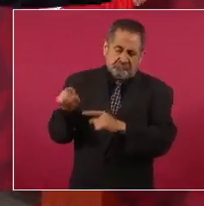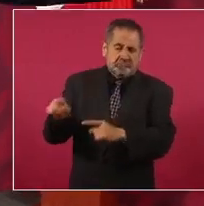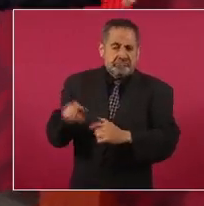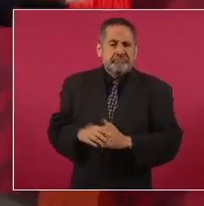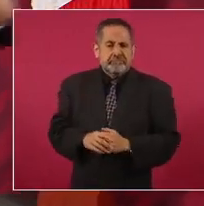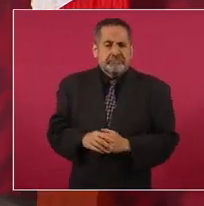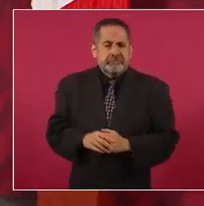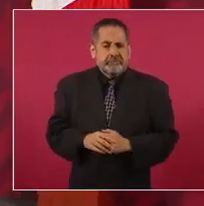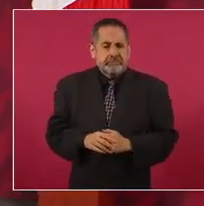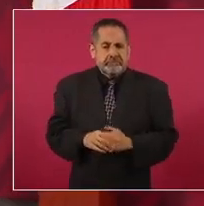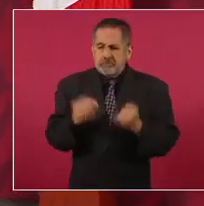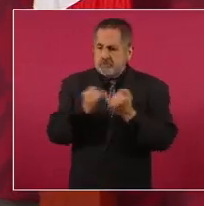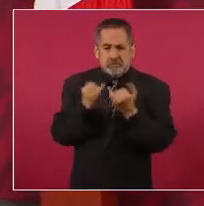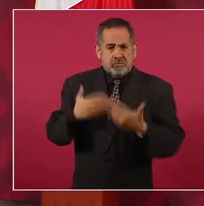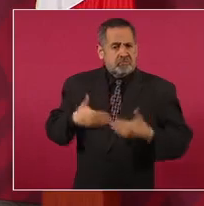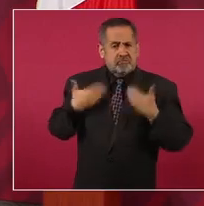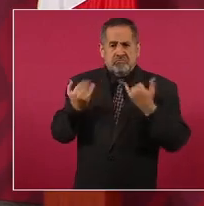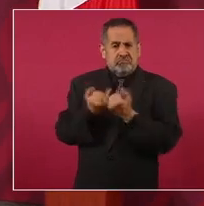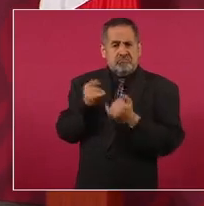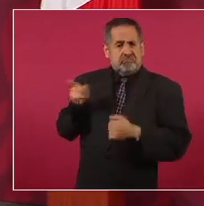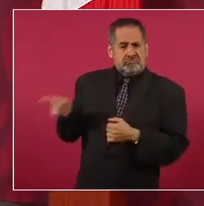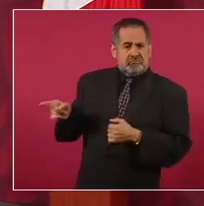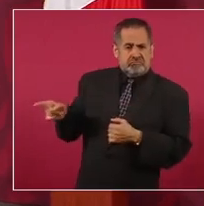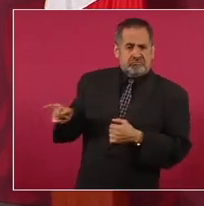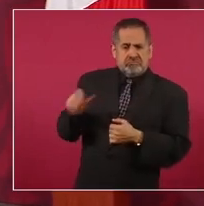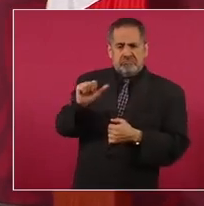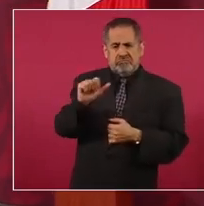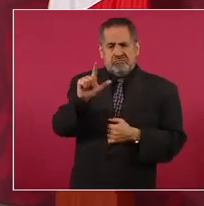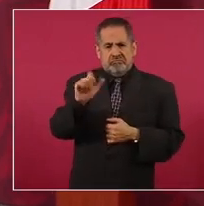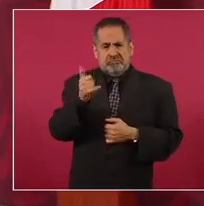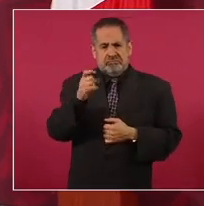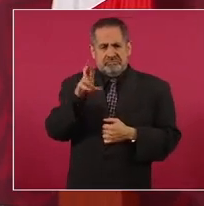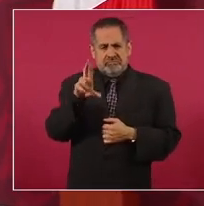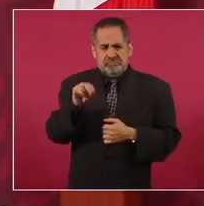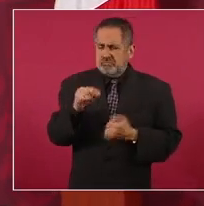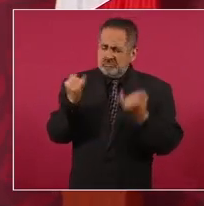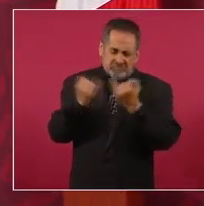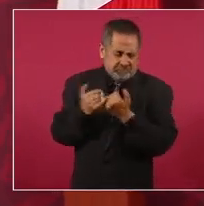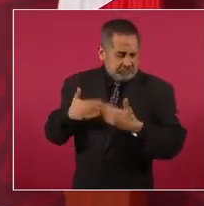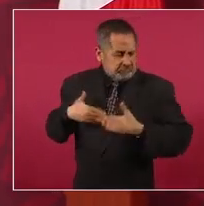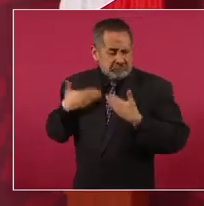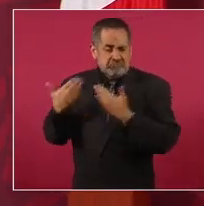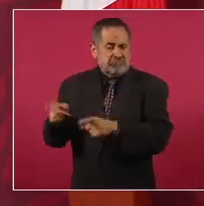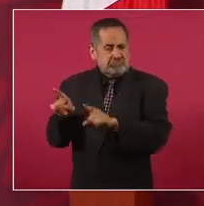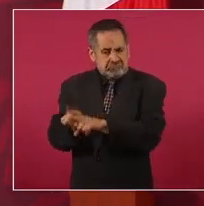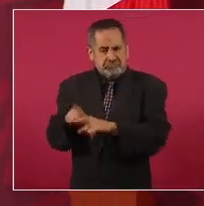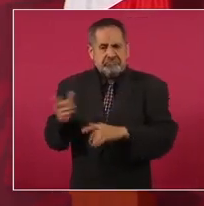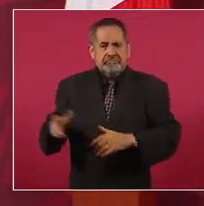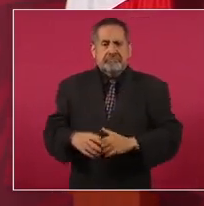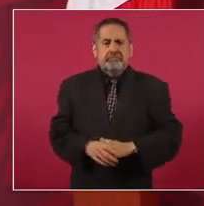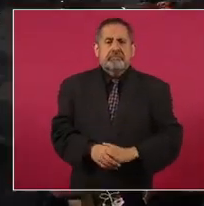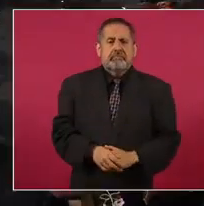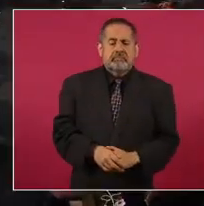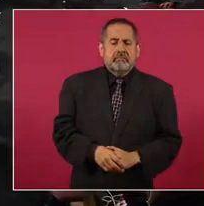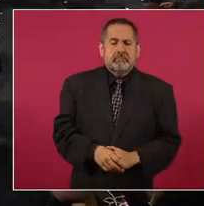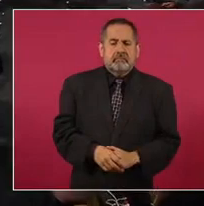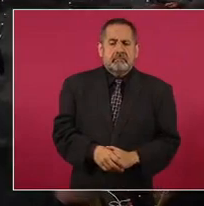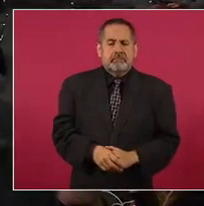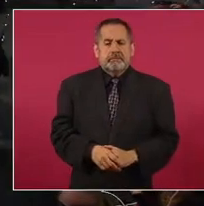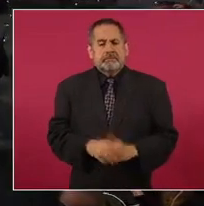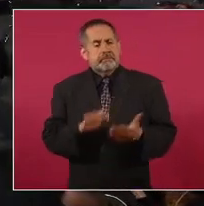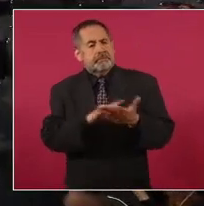como la confianza que le tenemos a Alejandro Encinas. Gracias.